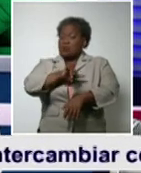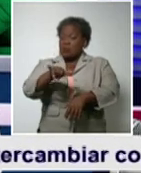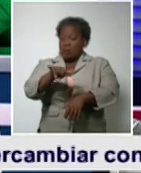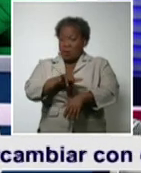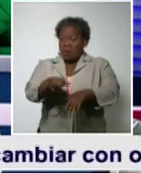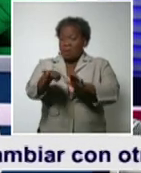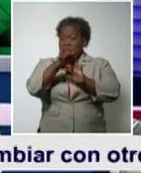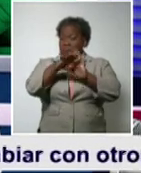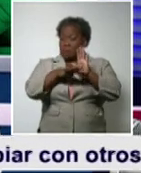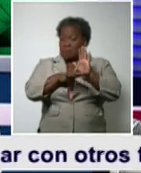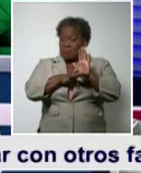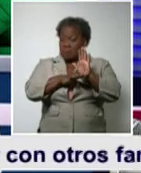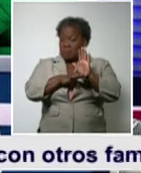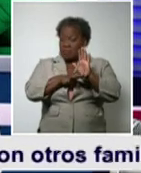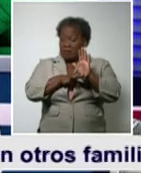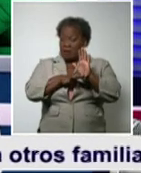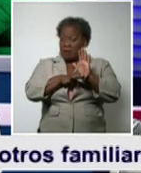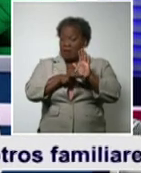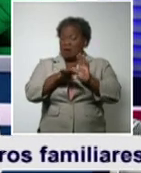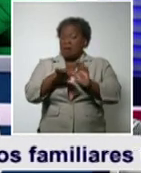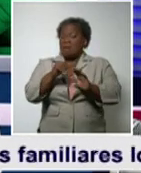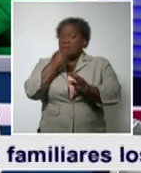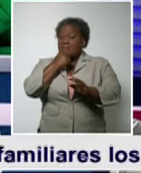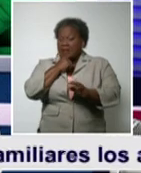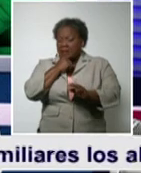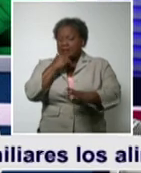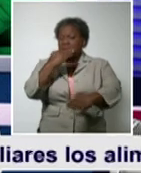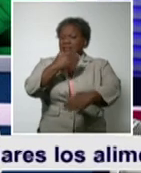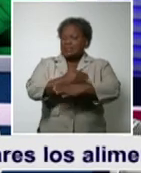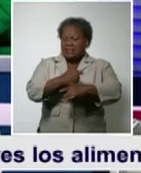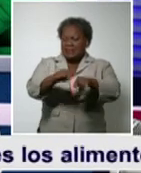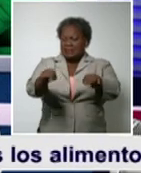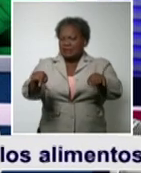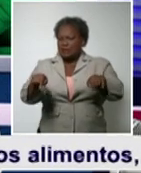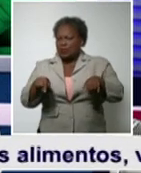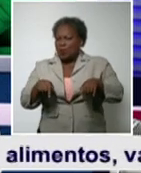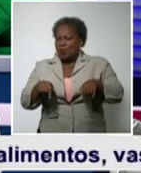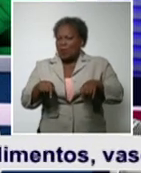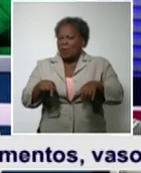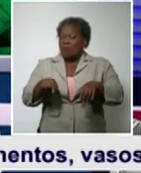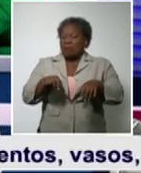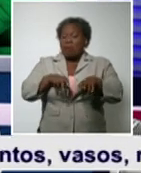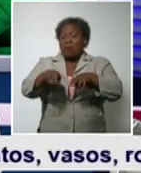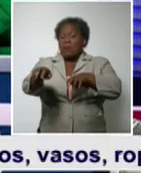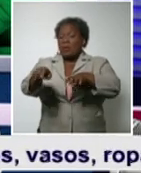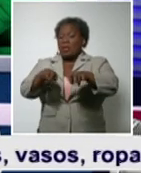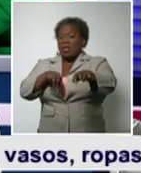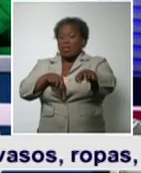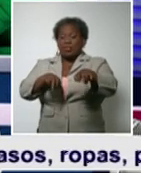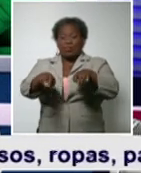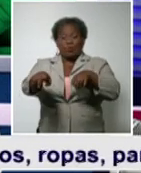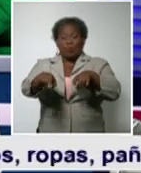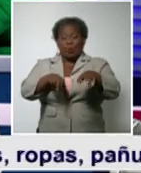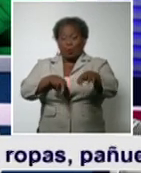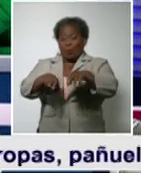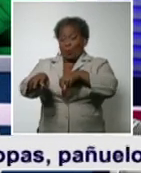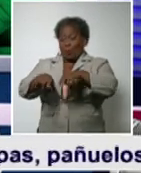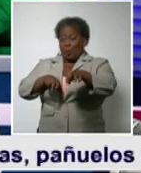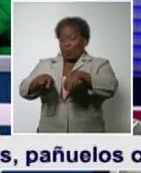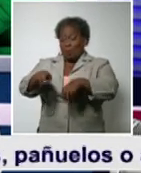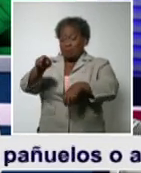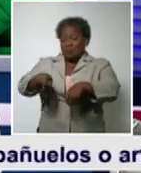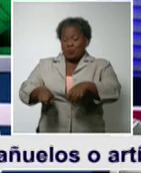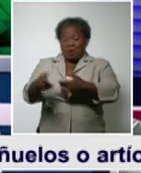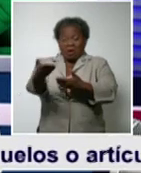sean cada vez de más limitación, sobre todo de movimiento, del intercambio ese que tienen